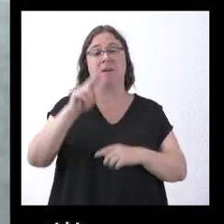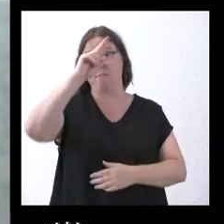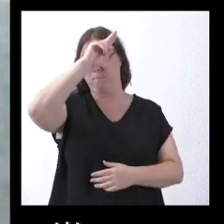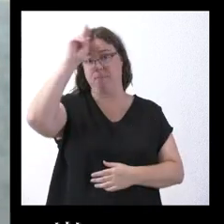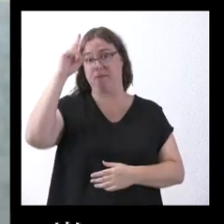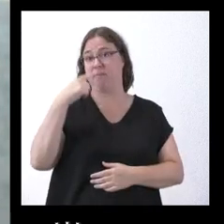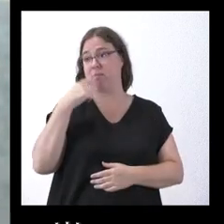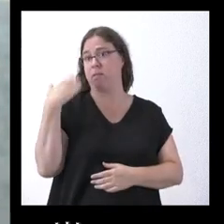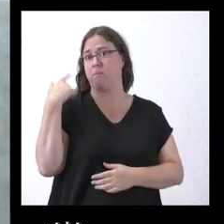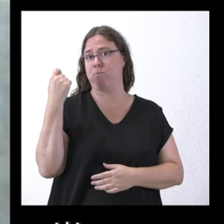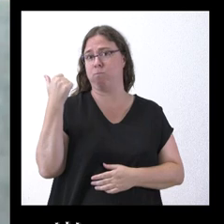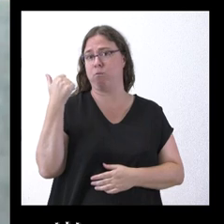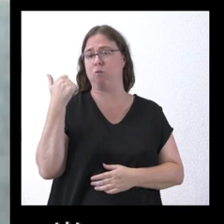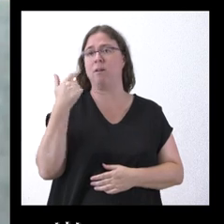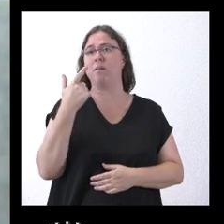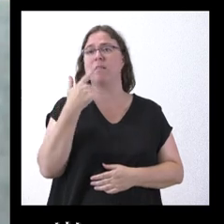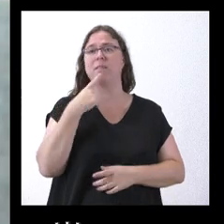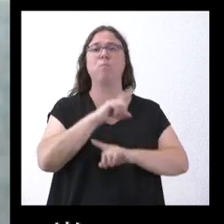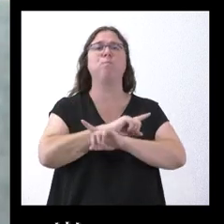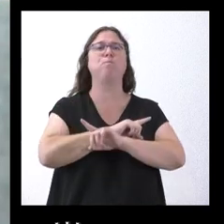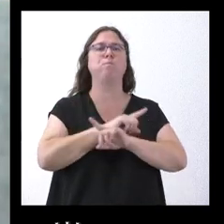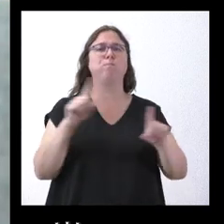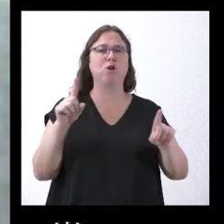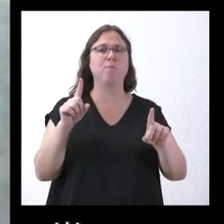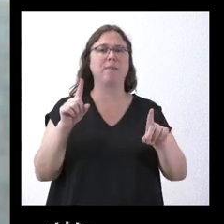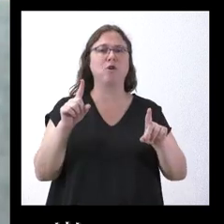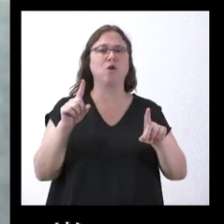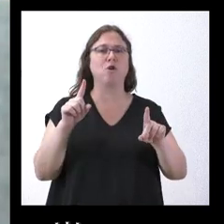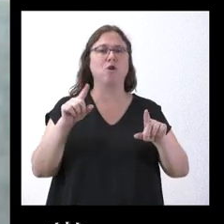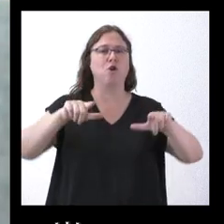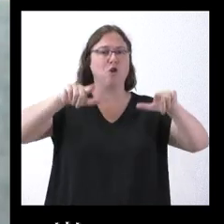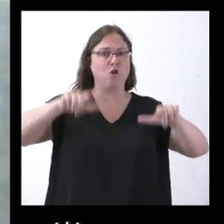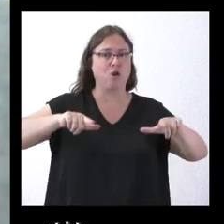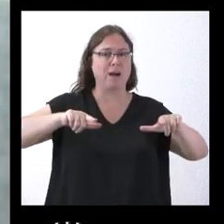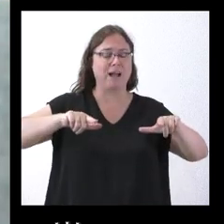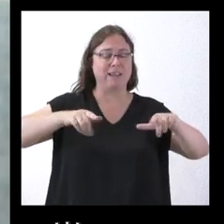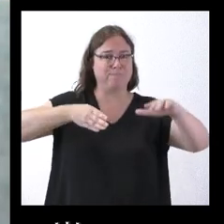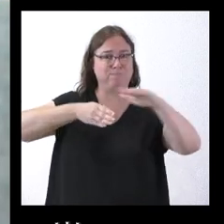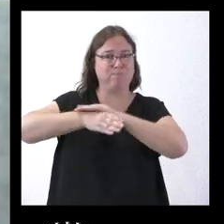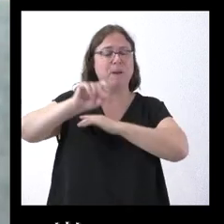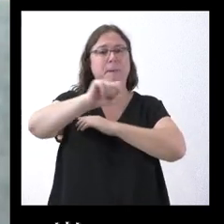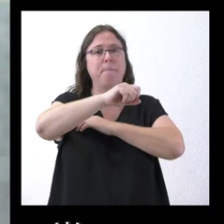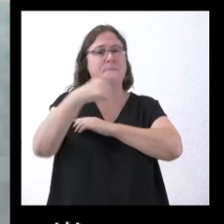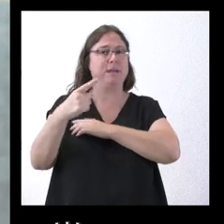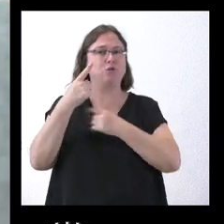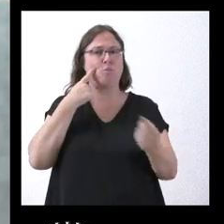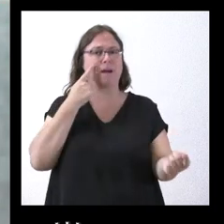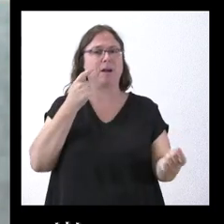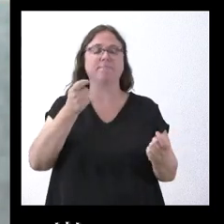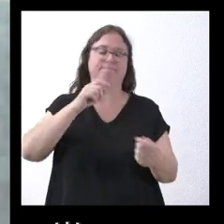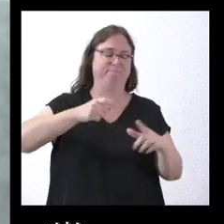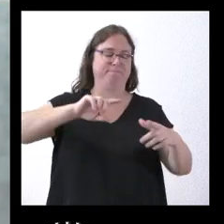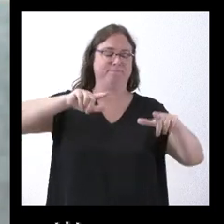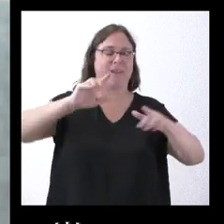anunciado recientemente que prohibirá el paso de locales comerciales a pisos turísticos para contener los precios de